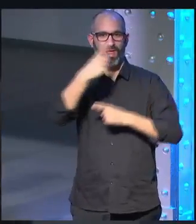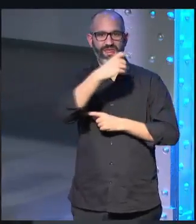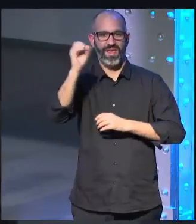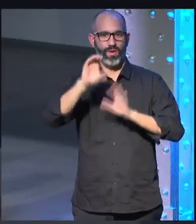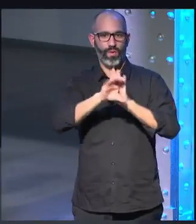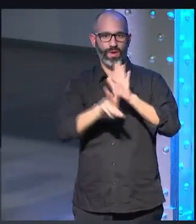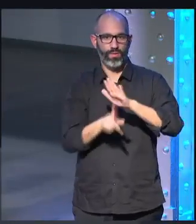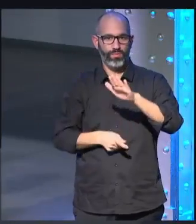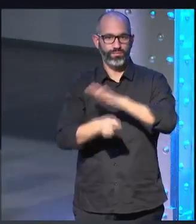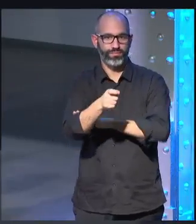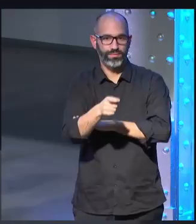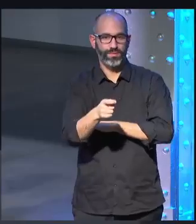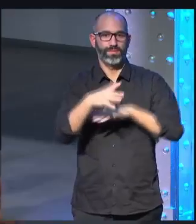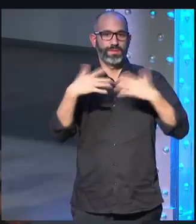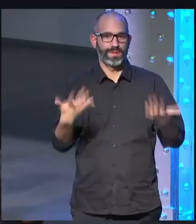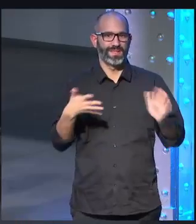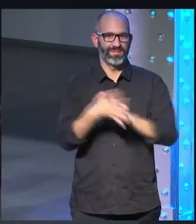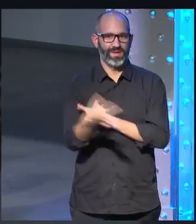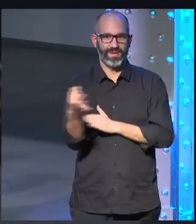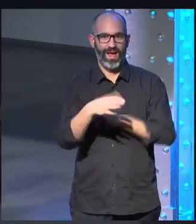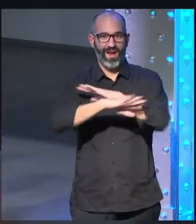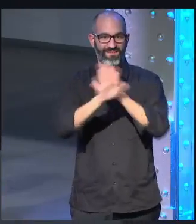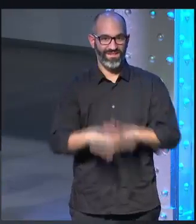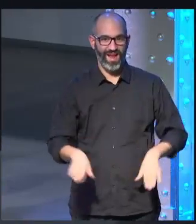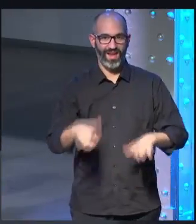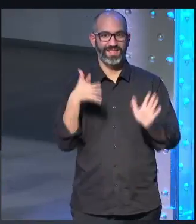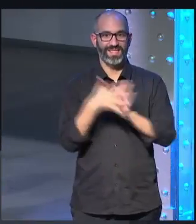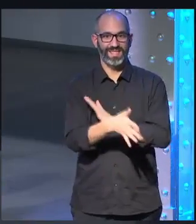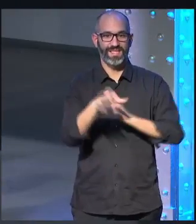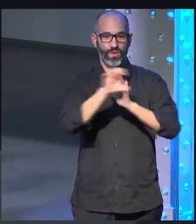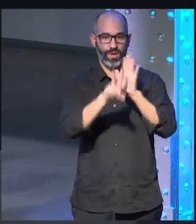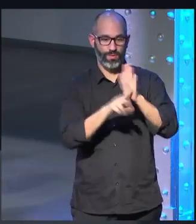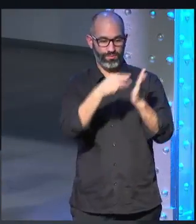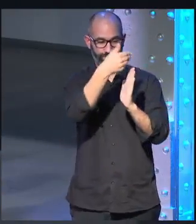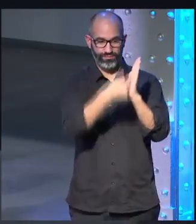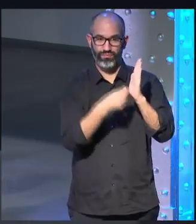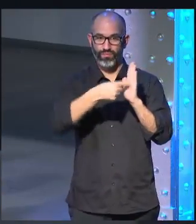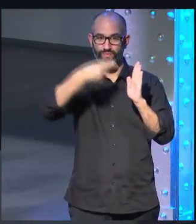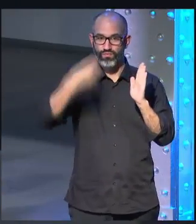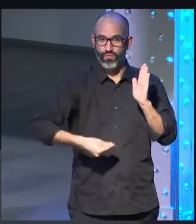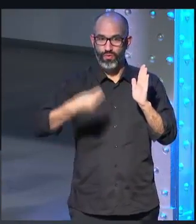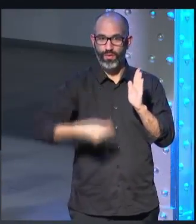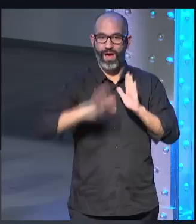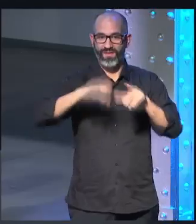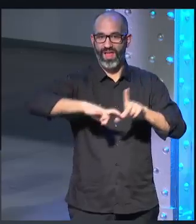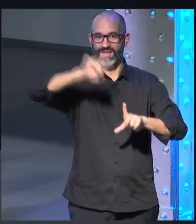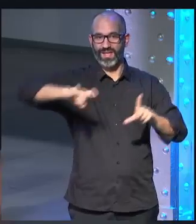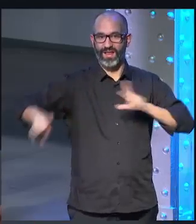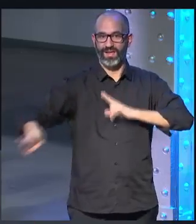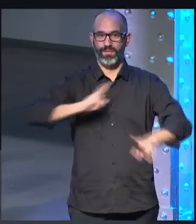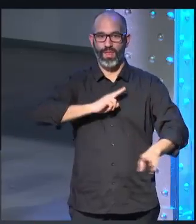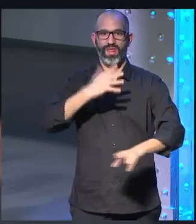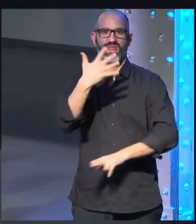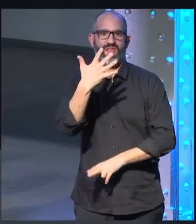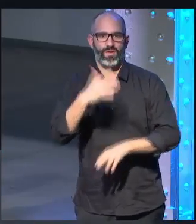currículums y bueno, pues al final, si tu currículum era bueno, era pura estadística, te respondían 5,